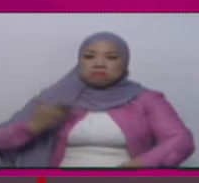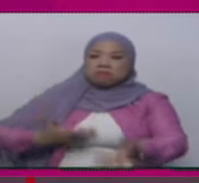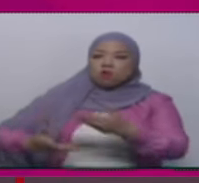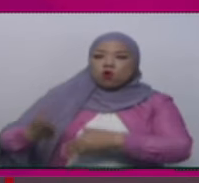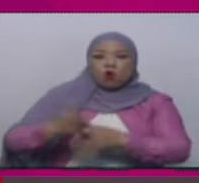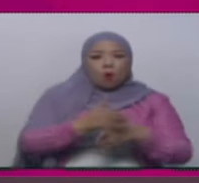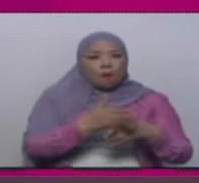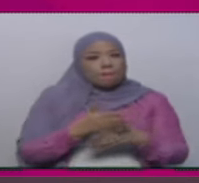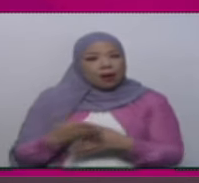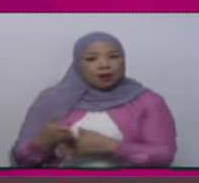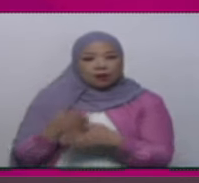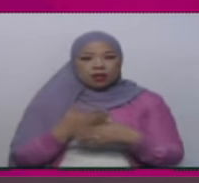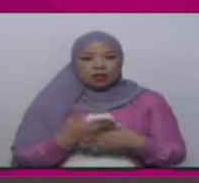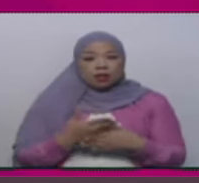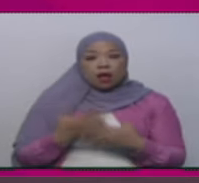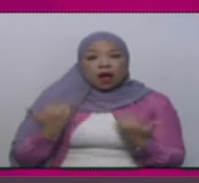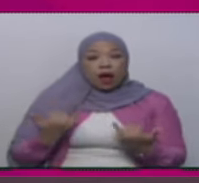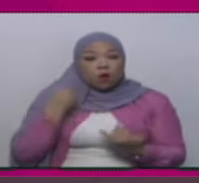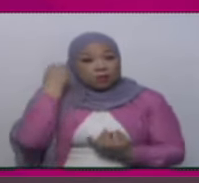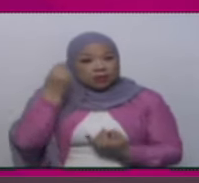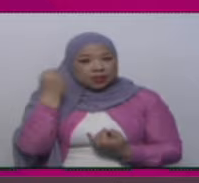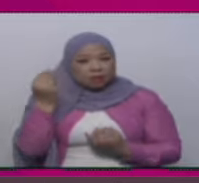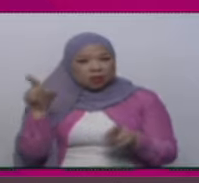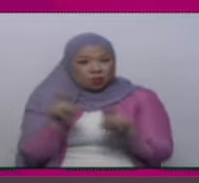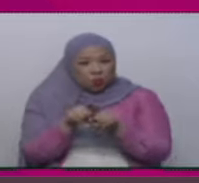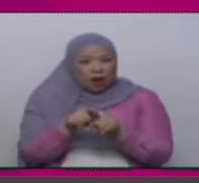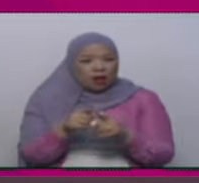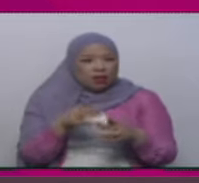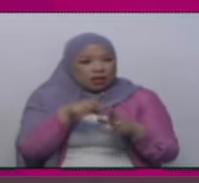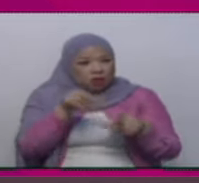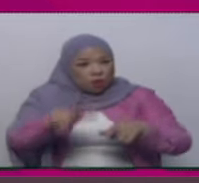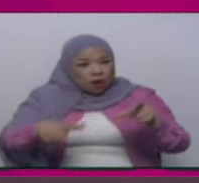modelo que es demencial.